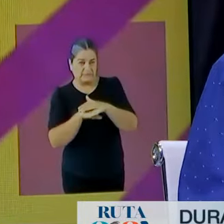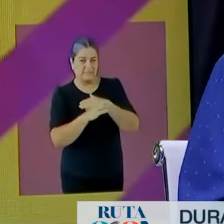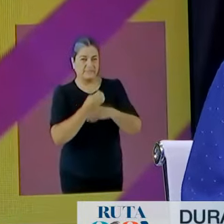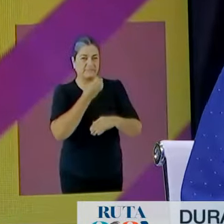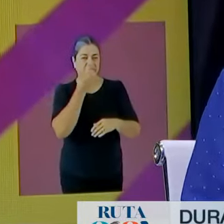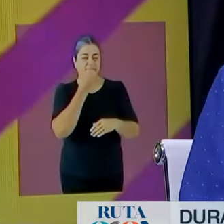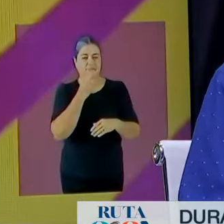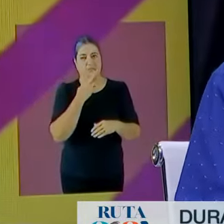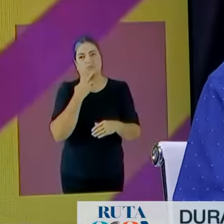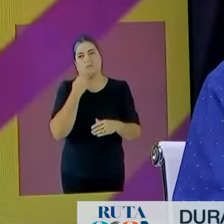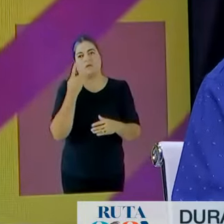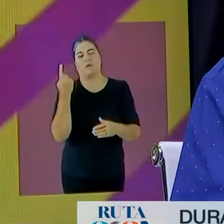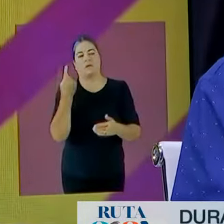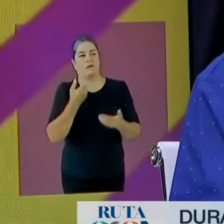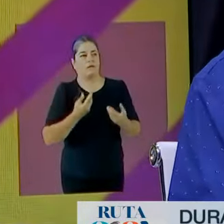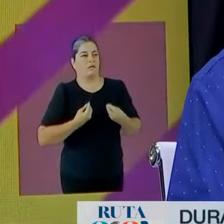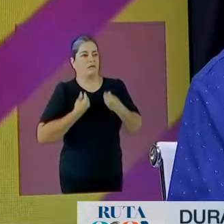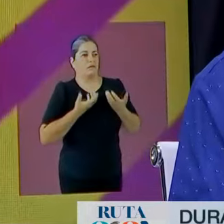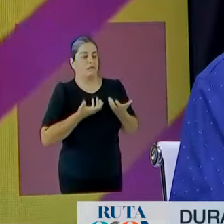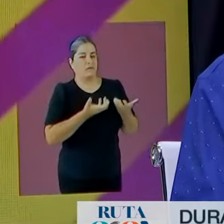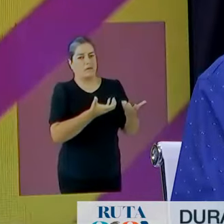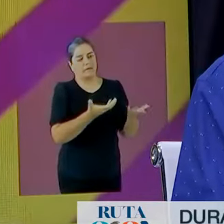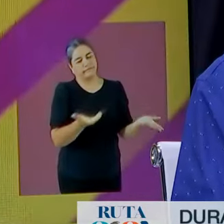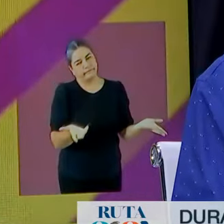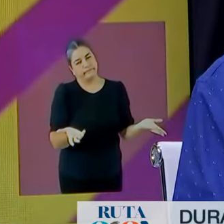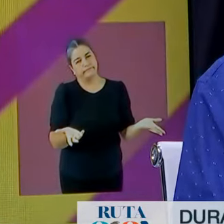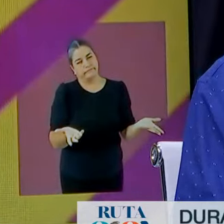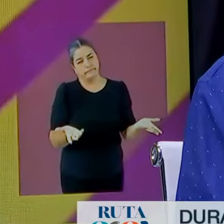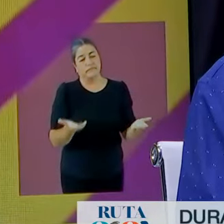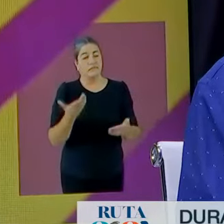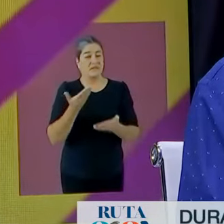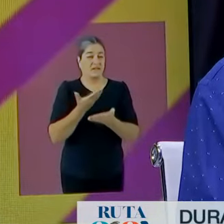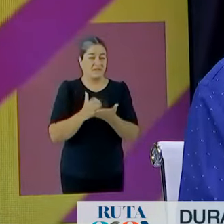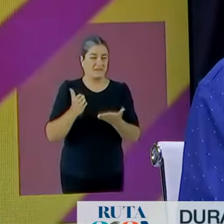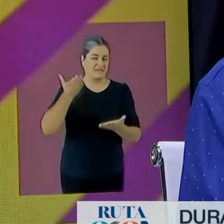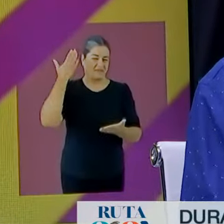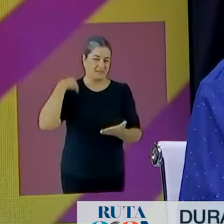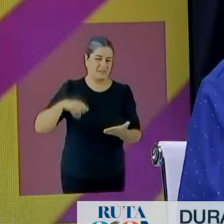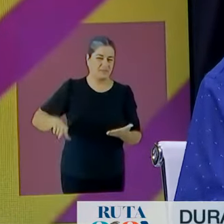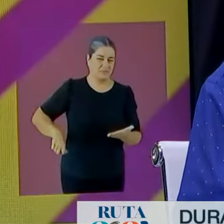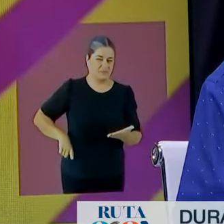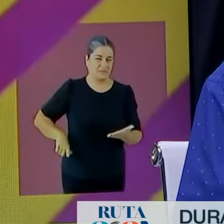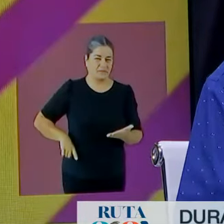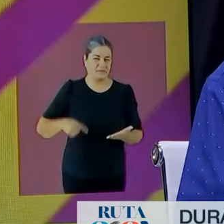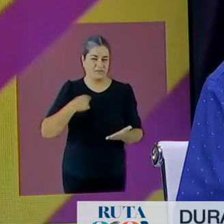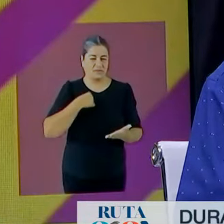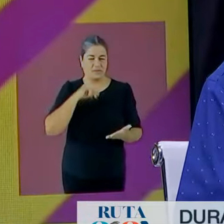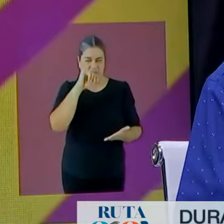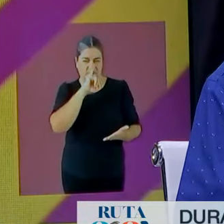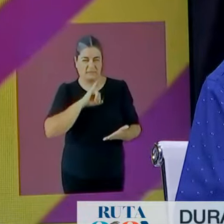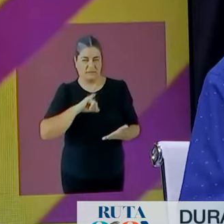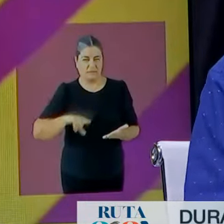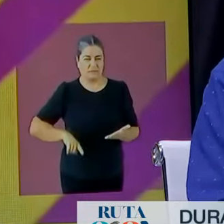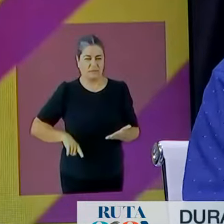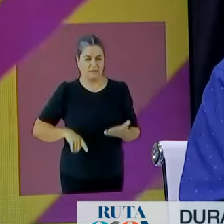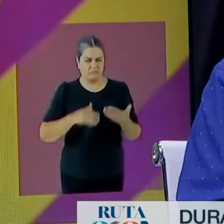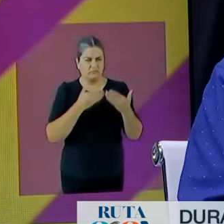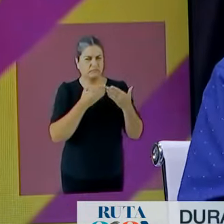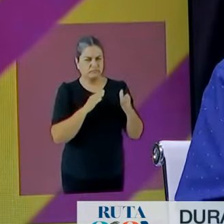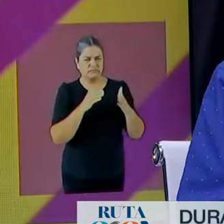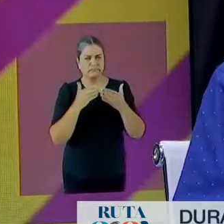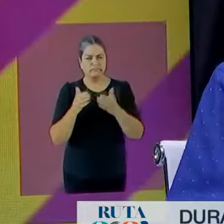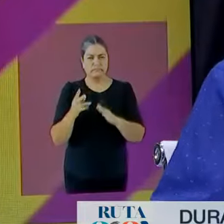puede ocurrir? Pero el tema es que hubo dos grandes logros en el